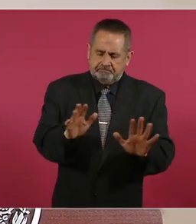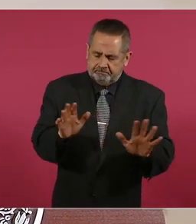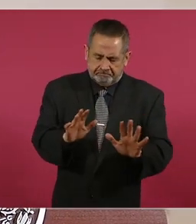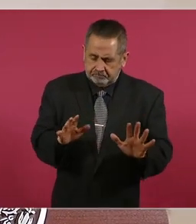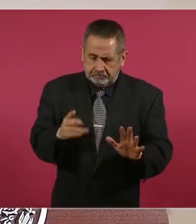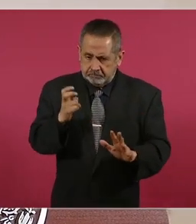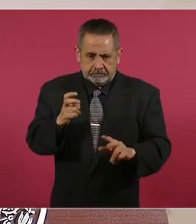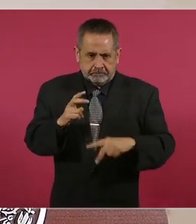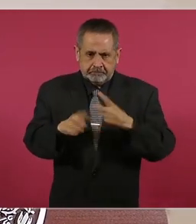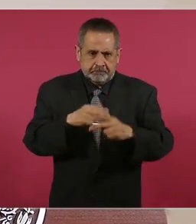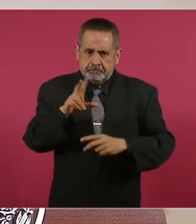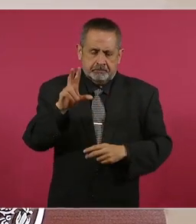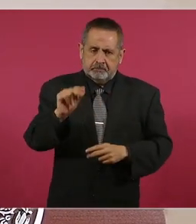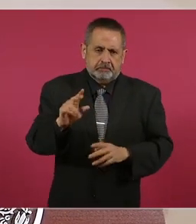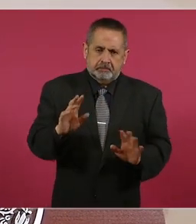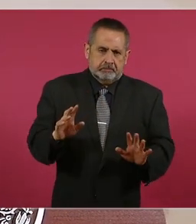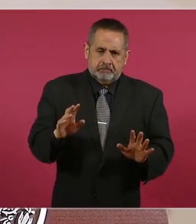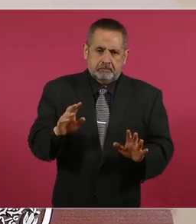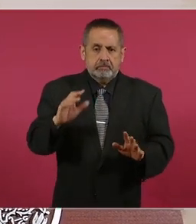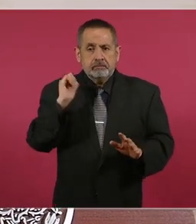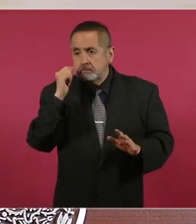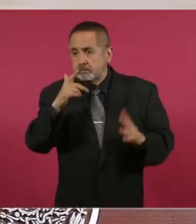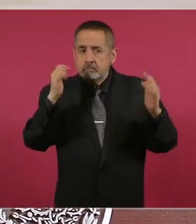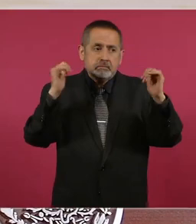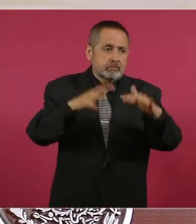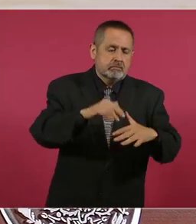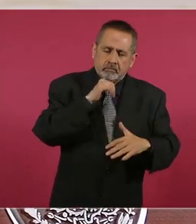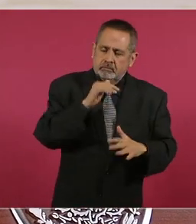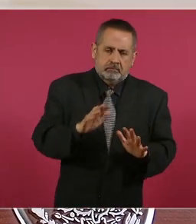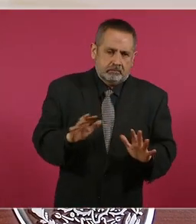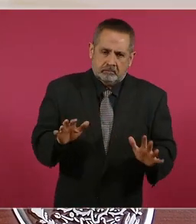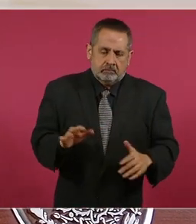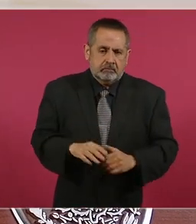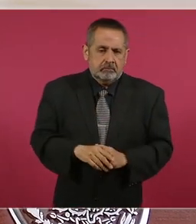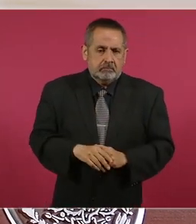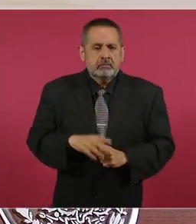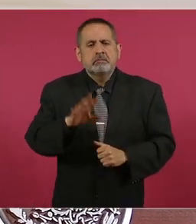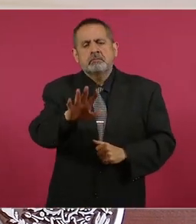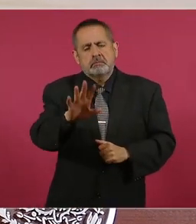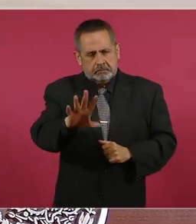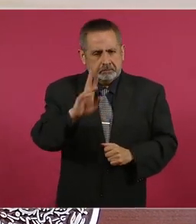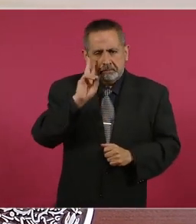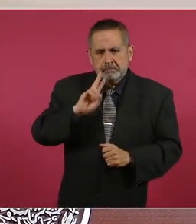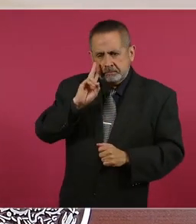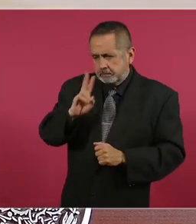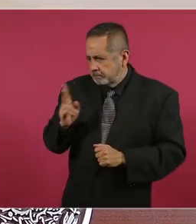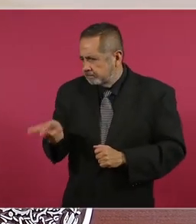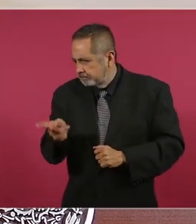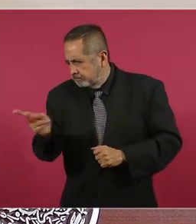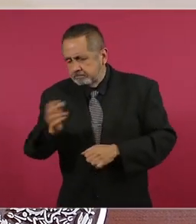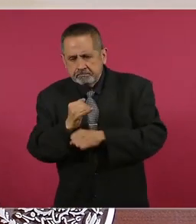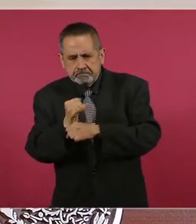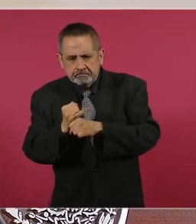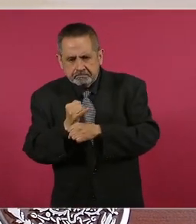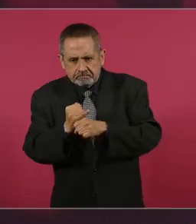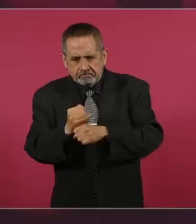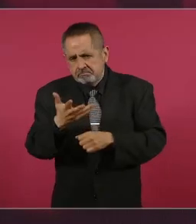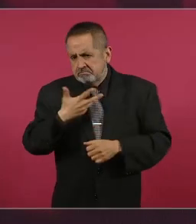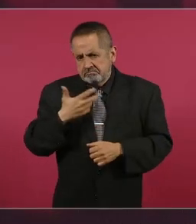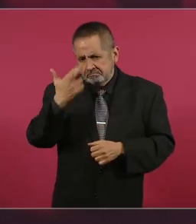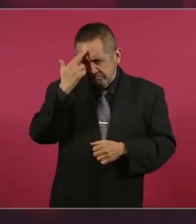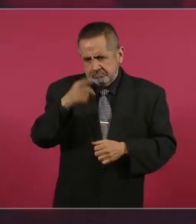permitir que se celebre ningún evento. Vamos a investigar y sí,